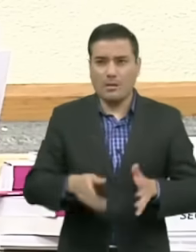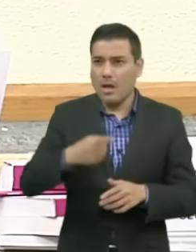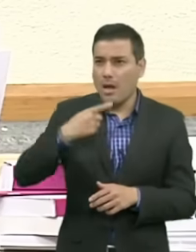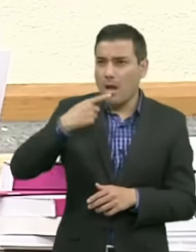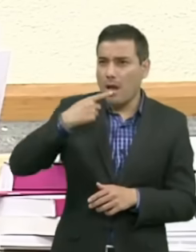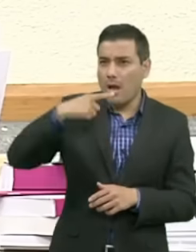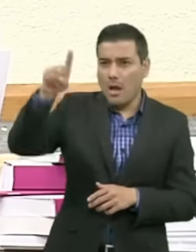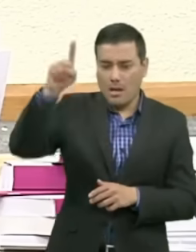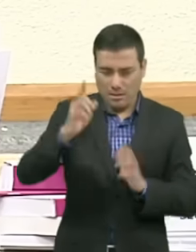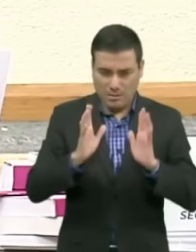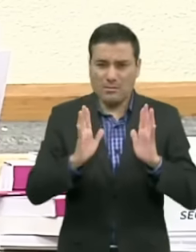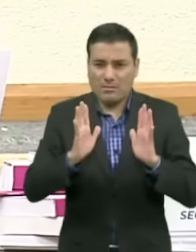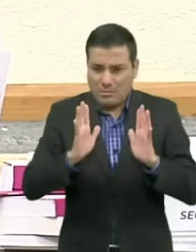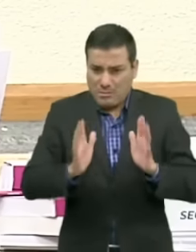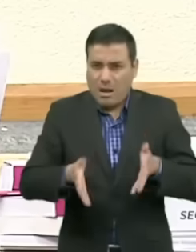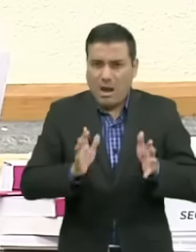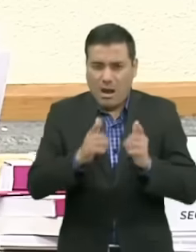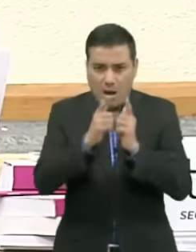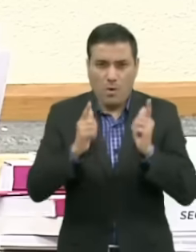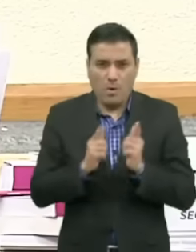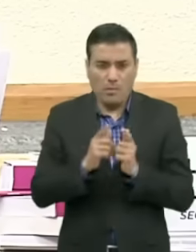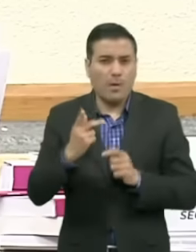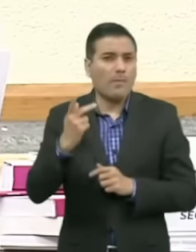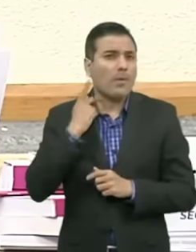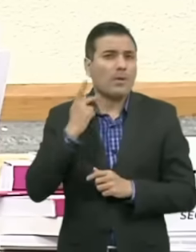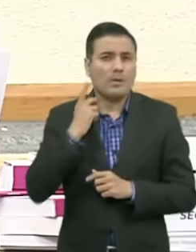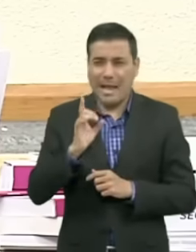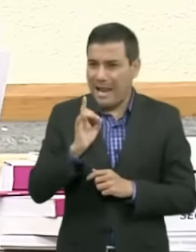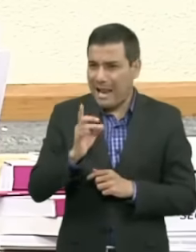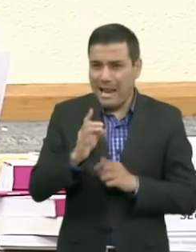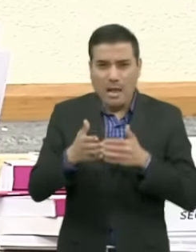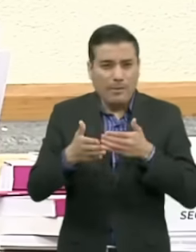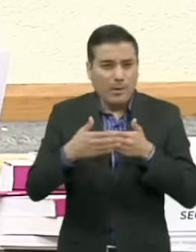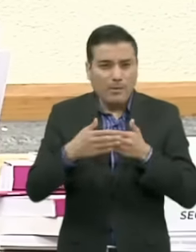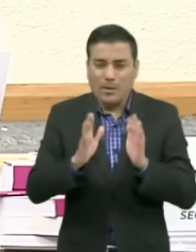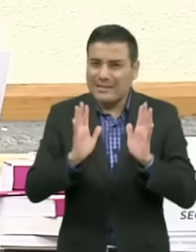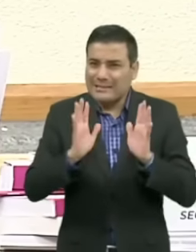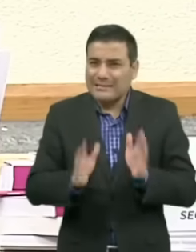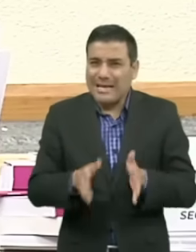inconstitucionalidad presentada por varios partidos y que está a punto de ser resuelta